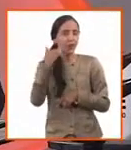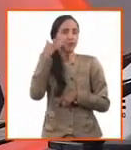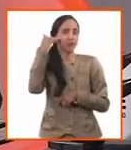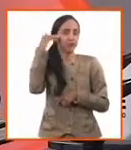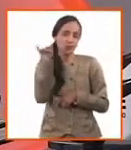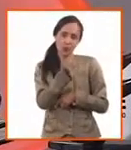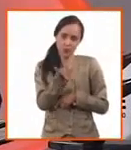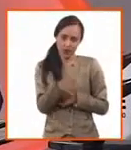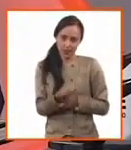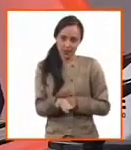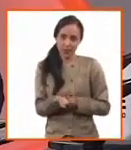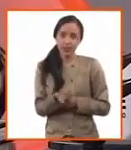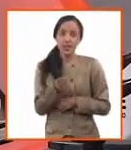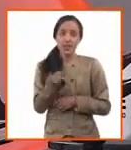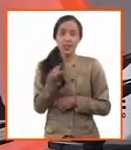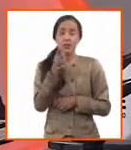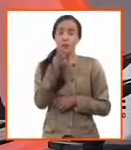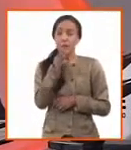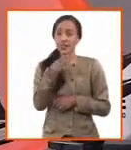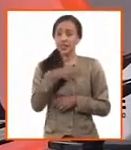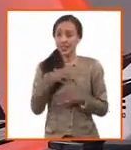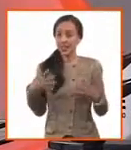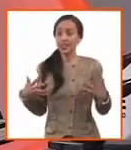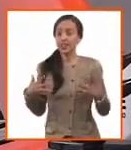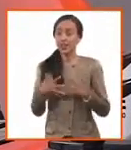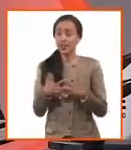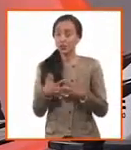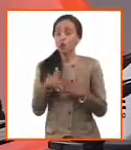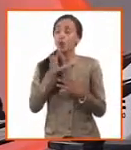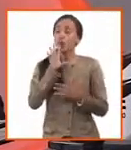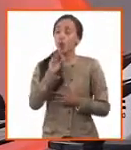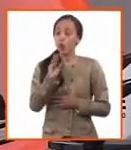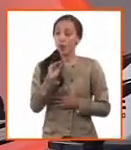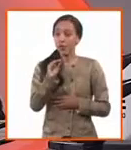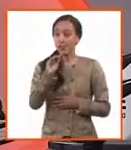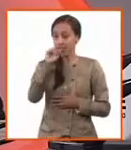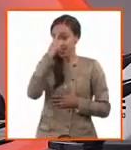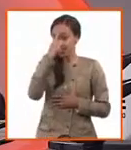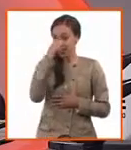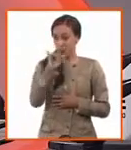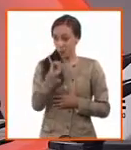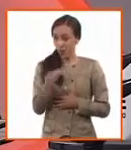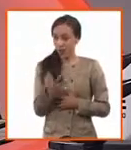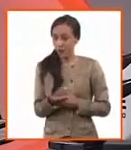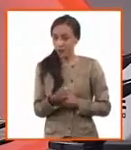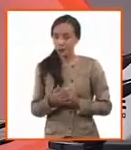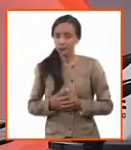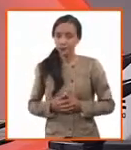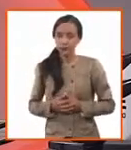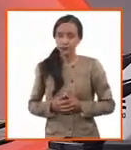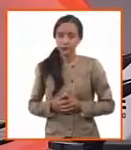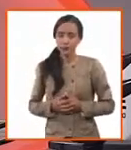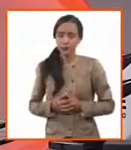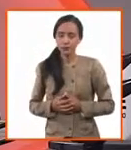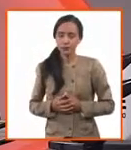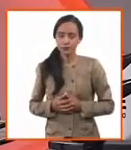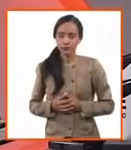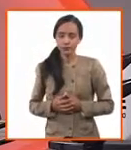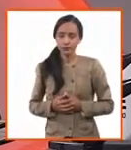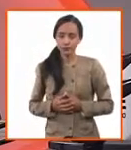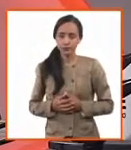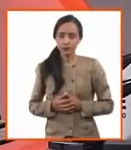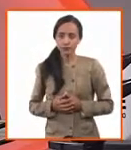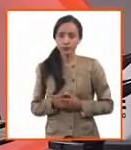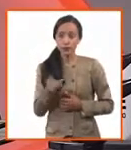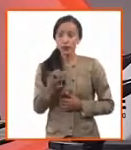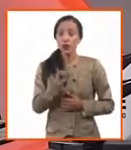tiene que ver con lo que él esboza y creo que trata también con elementos profundos en el